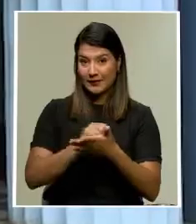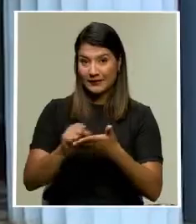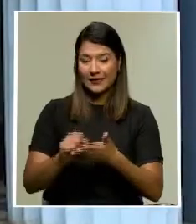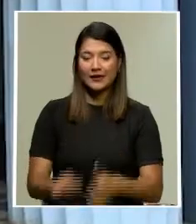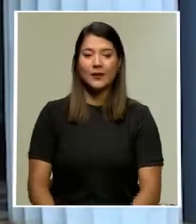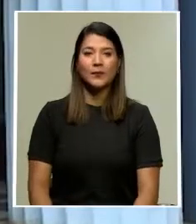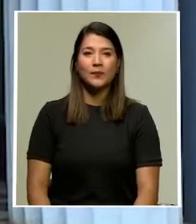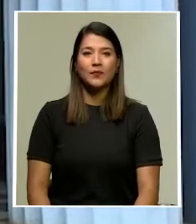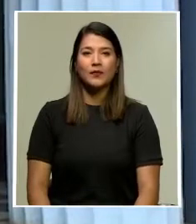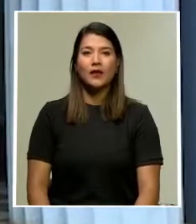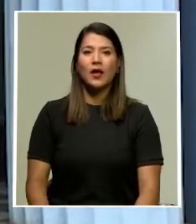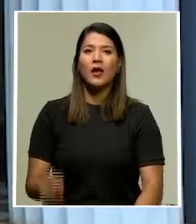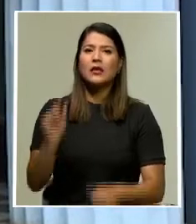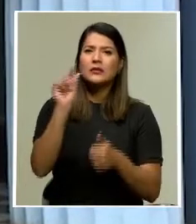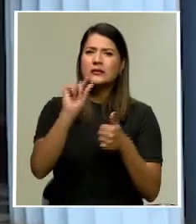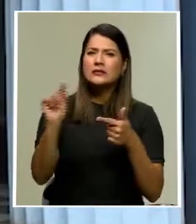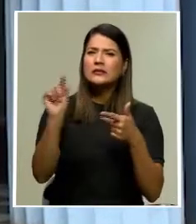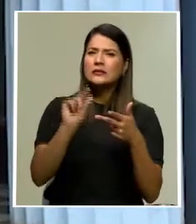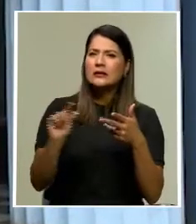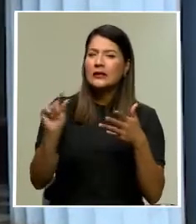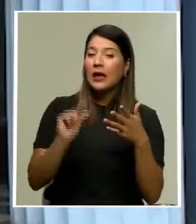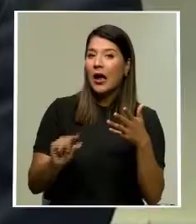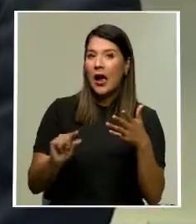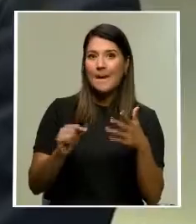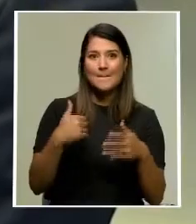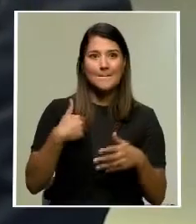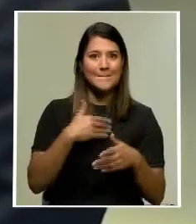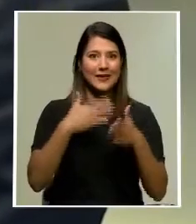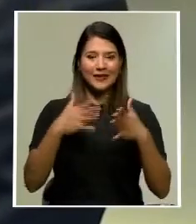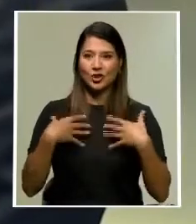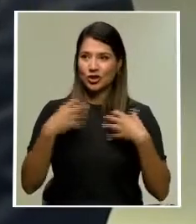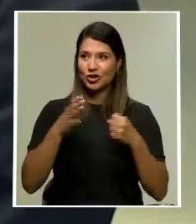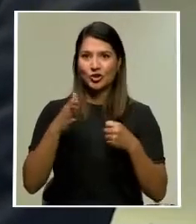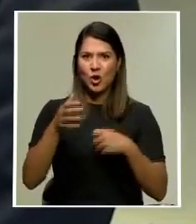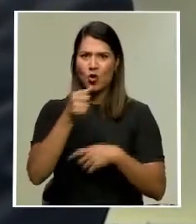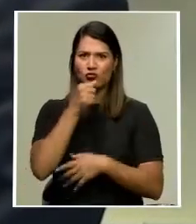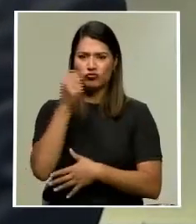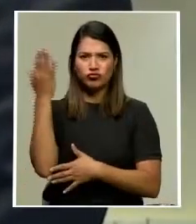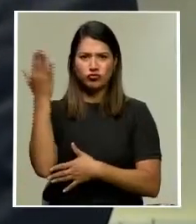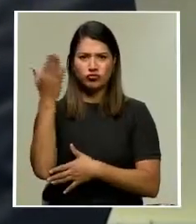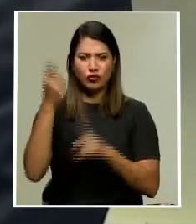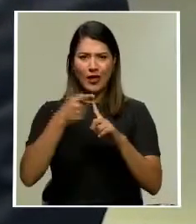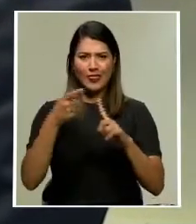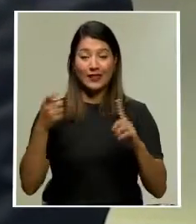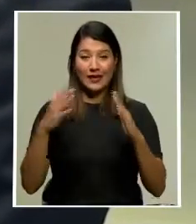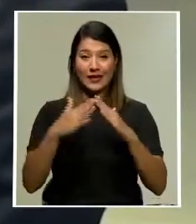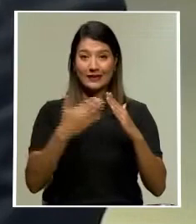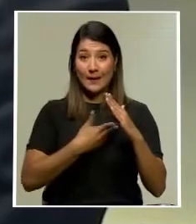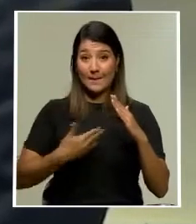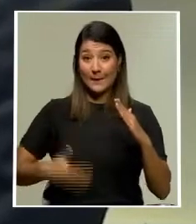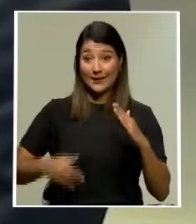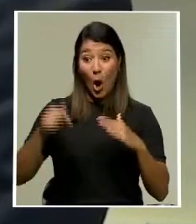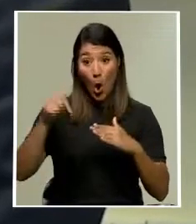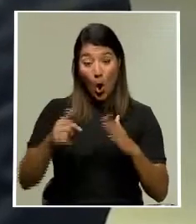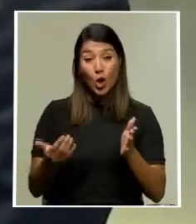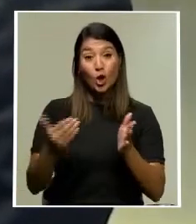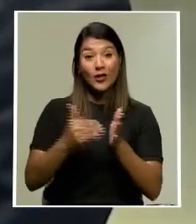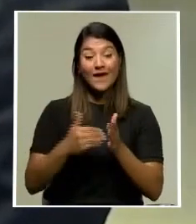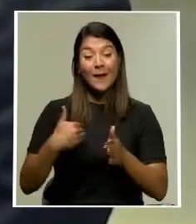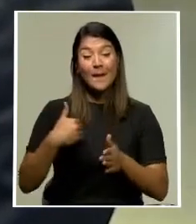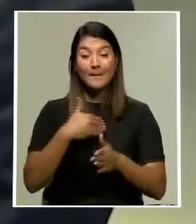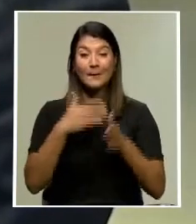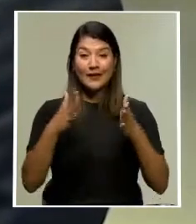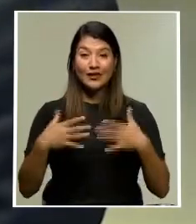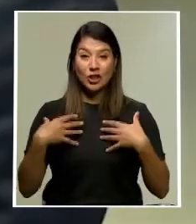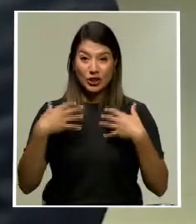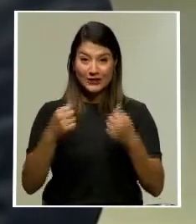Tras varias semanas de no participar en las conferencias de prensa sobre la COVID-19 desde Casa Presidencial, el ministro de Salud, Daniel